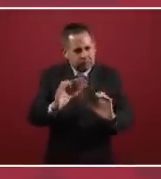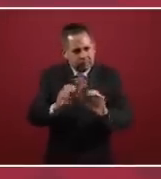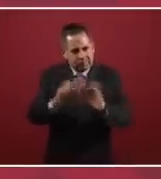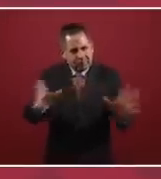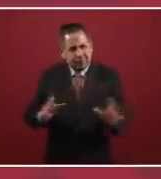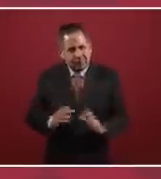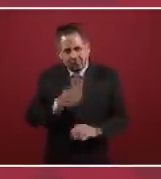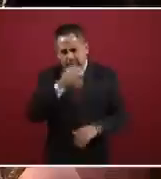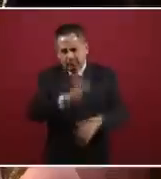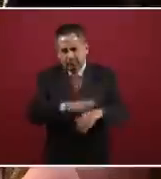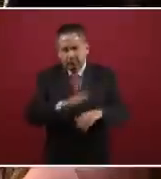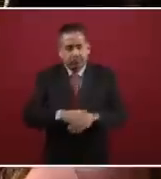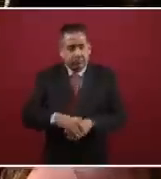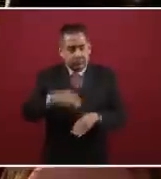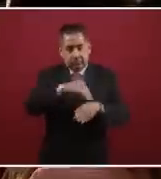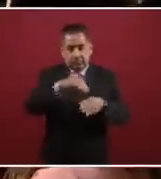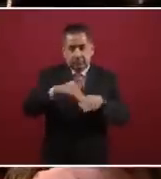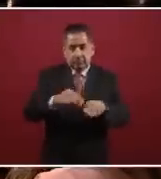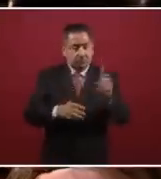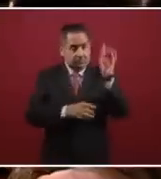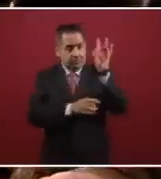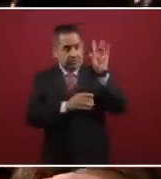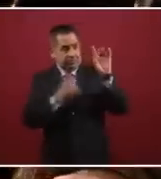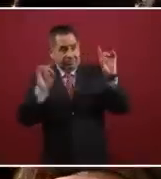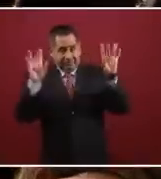Es un monumento